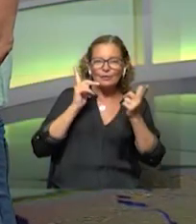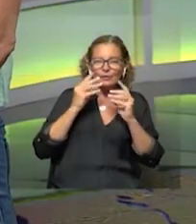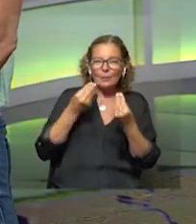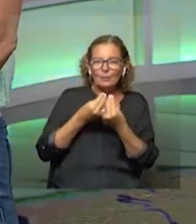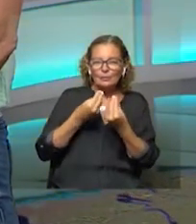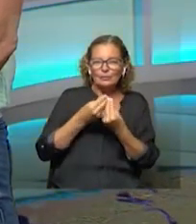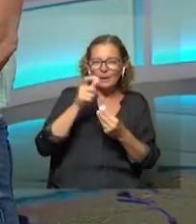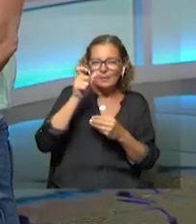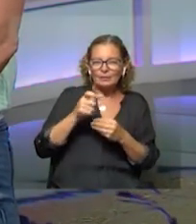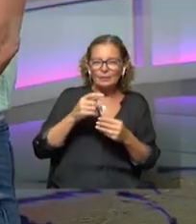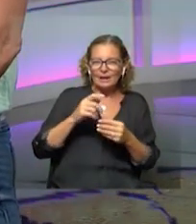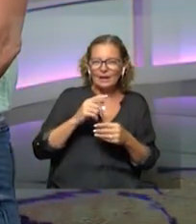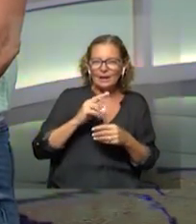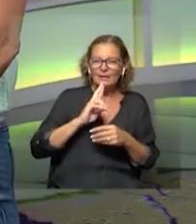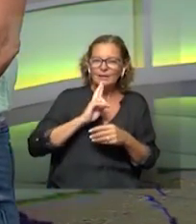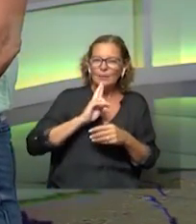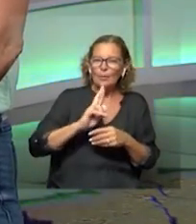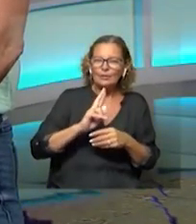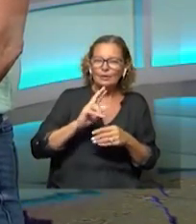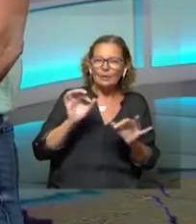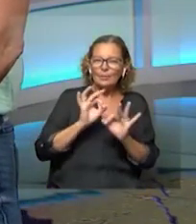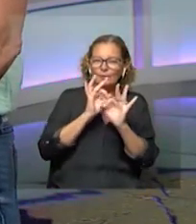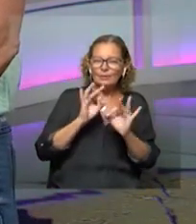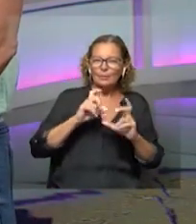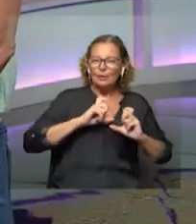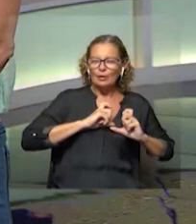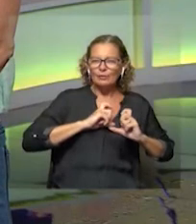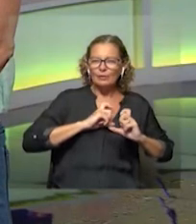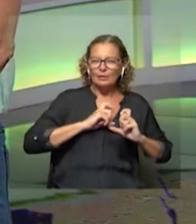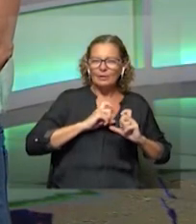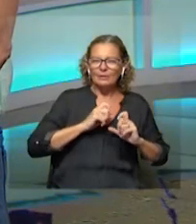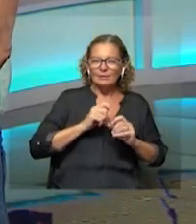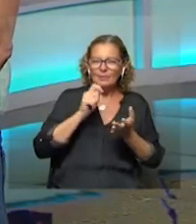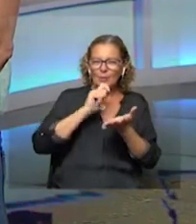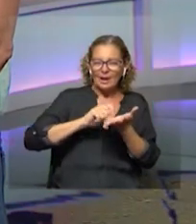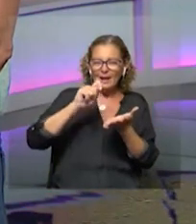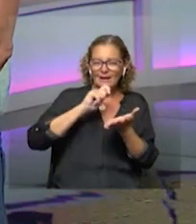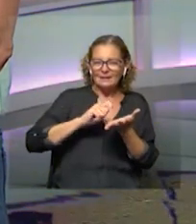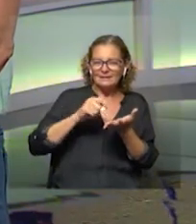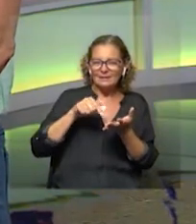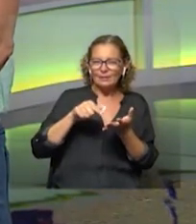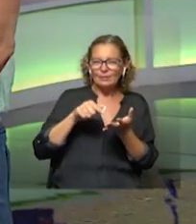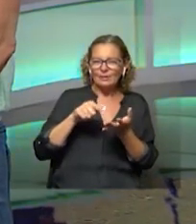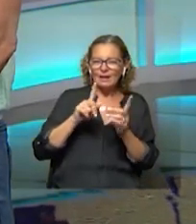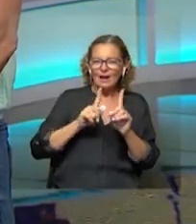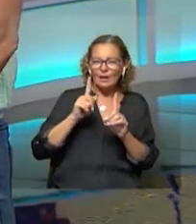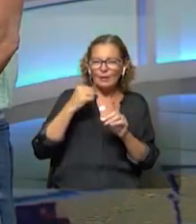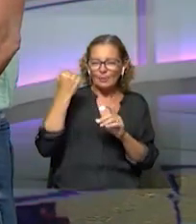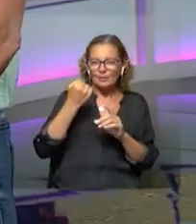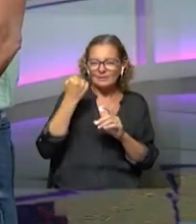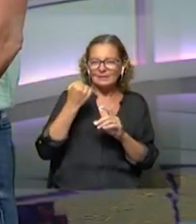que la gente te haga devoluciones con la música Pero te toca el corazón cuando la devoluciones por la letra tenés un Tenés algo